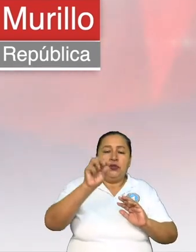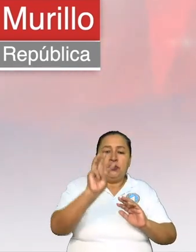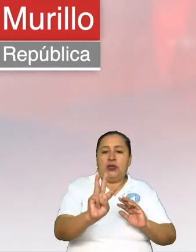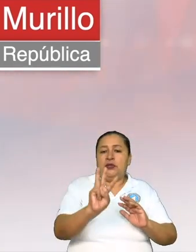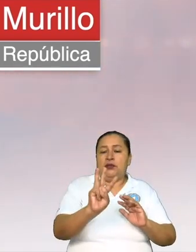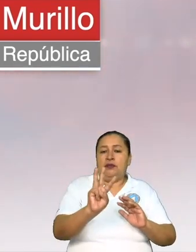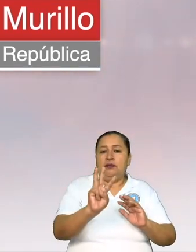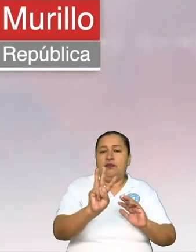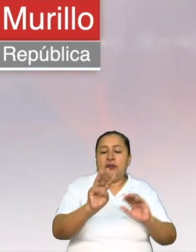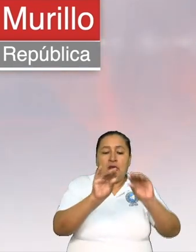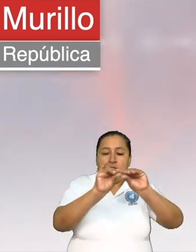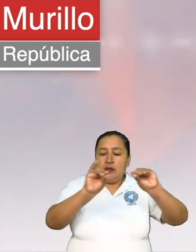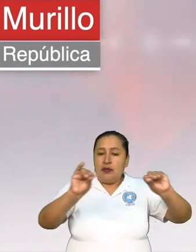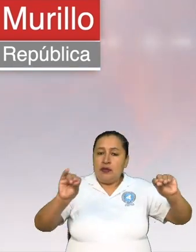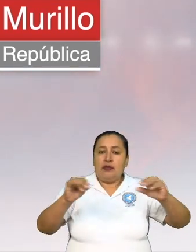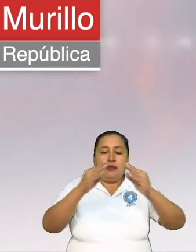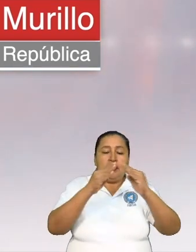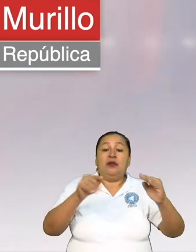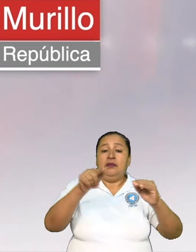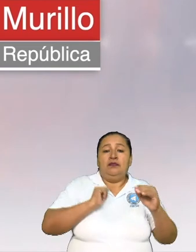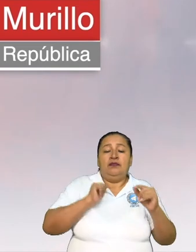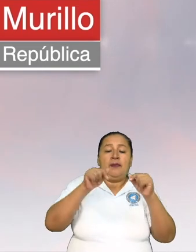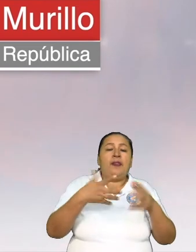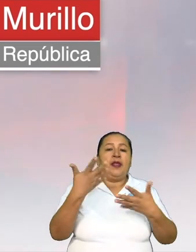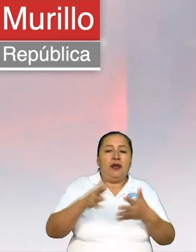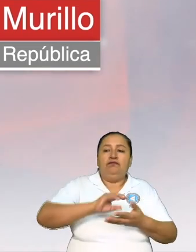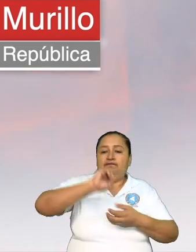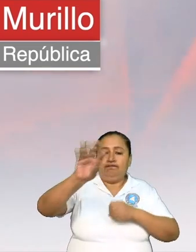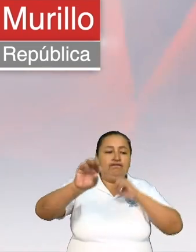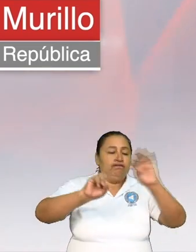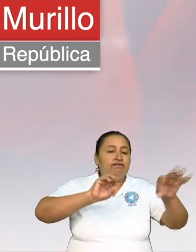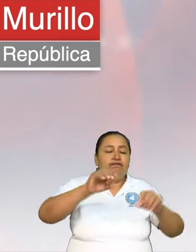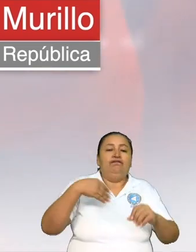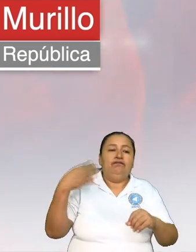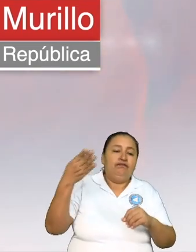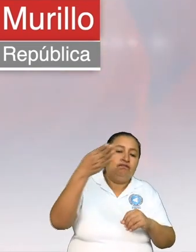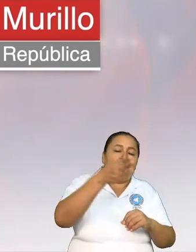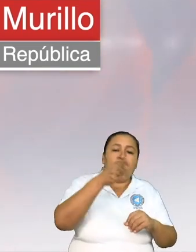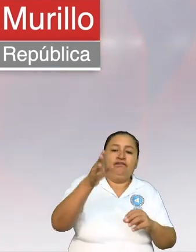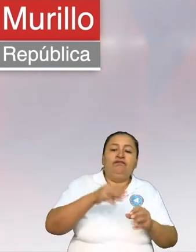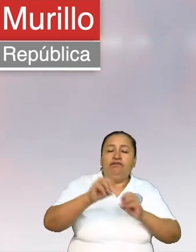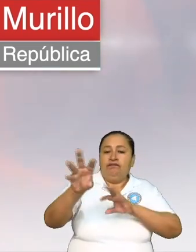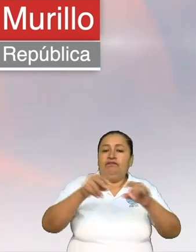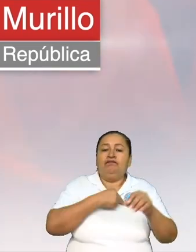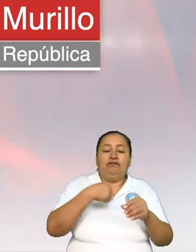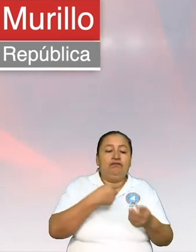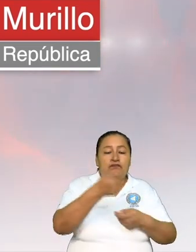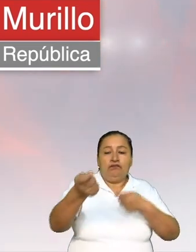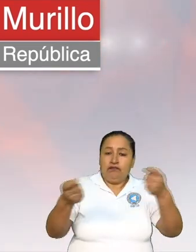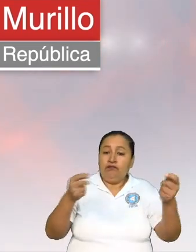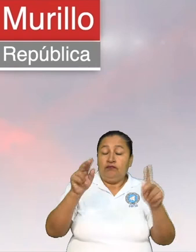513.773 láminas que han llegado, están llegando, han sido distribuidas, están siendo